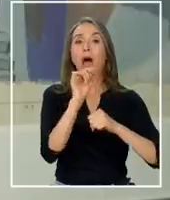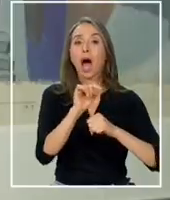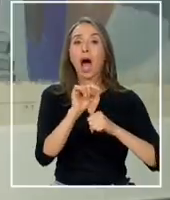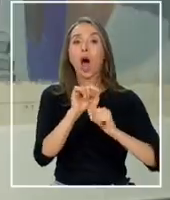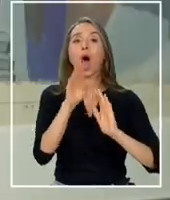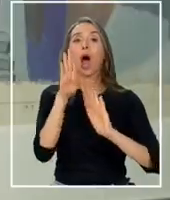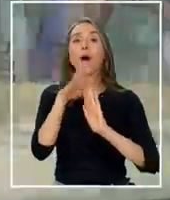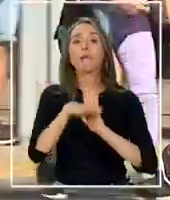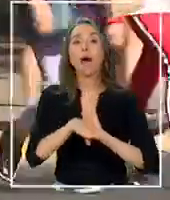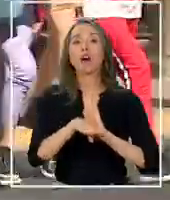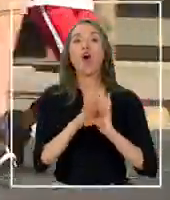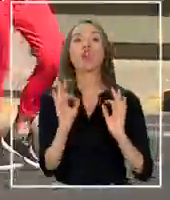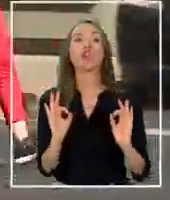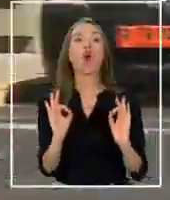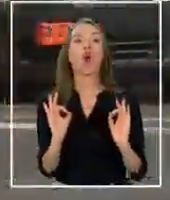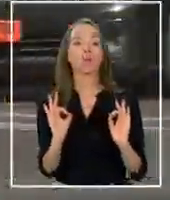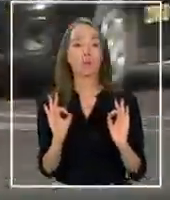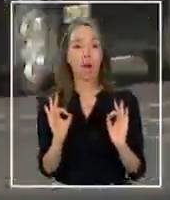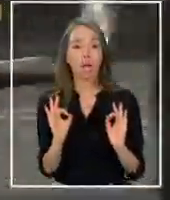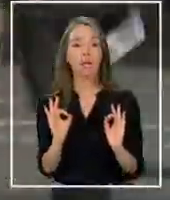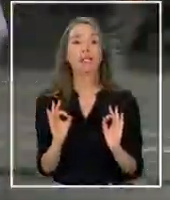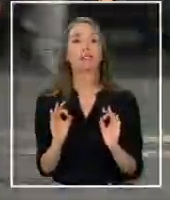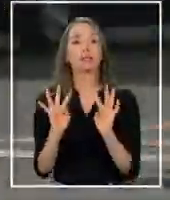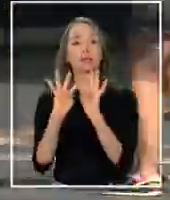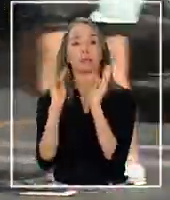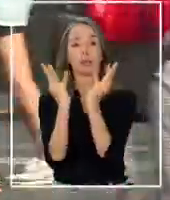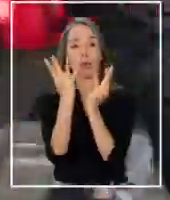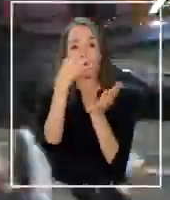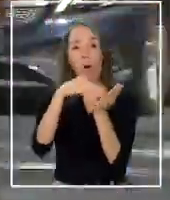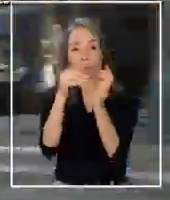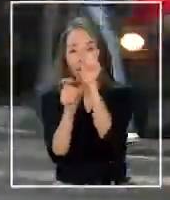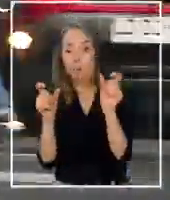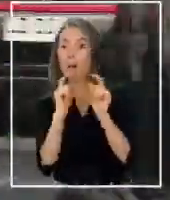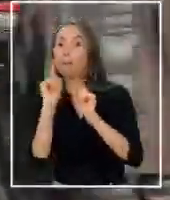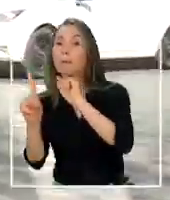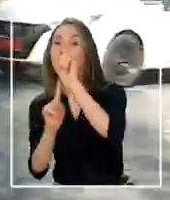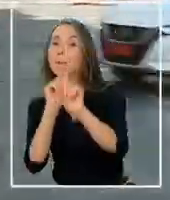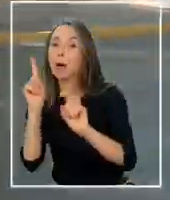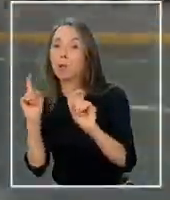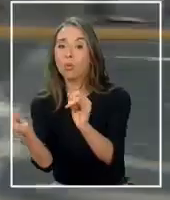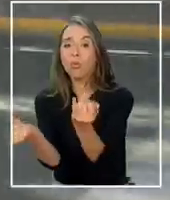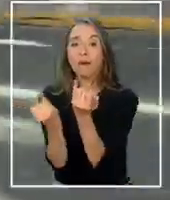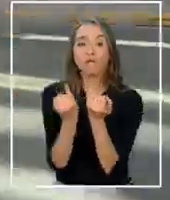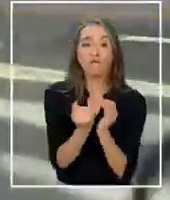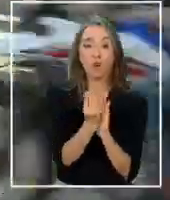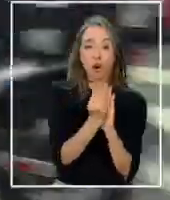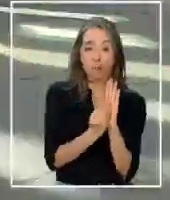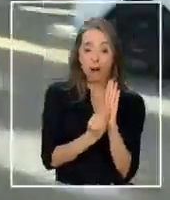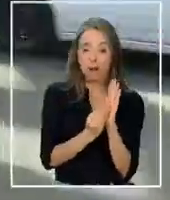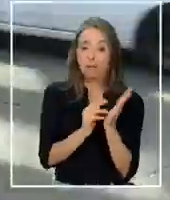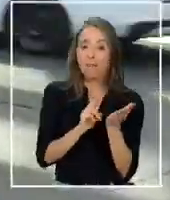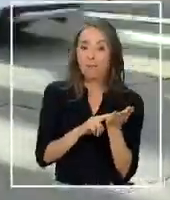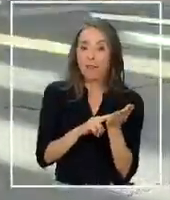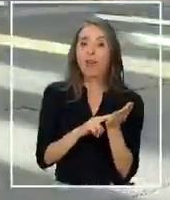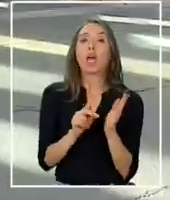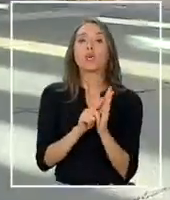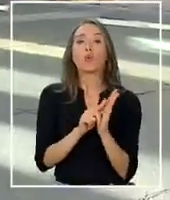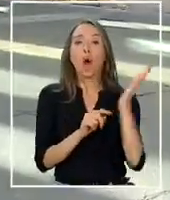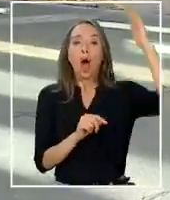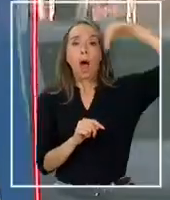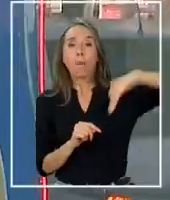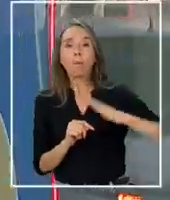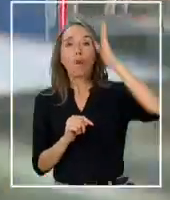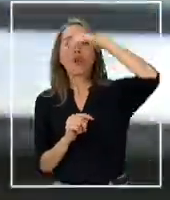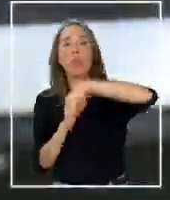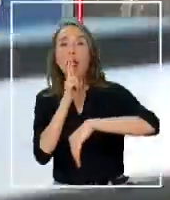niveles mucho más normales. Sobre la base de un panel de más de 4.000 usuarios, los datos dan cuenta de la verdadera montaña rusa que ha